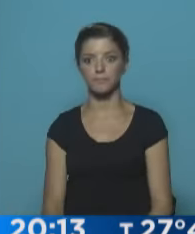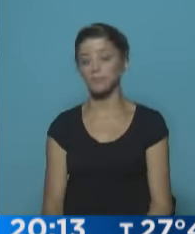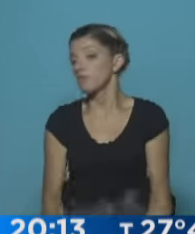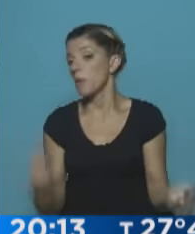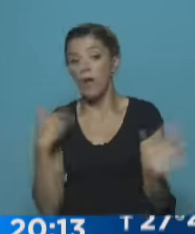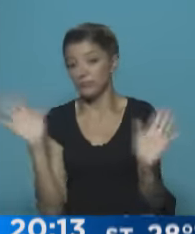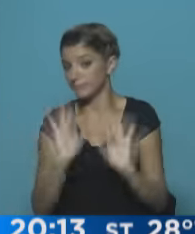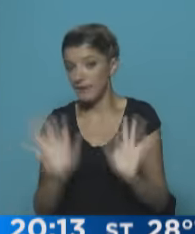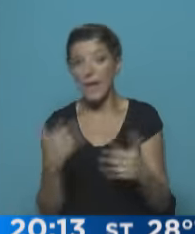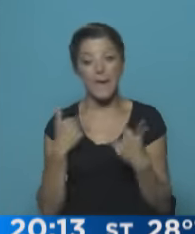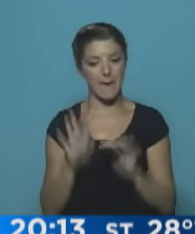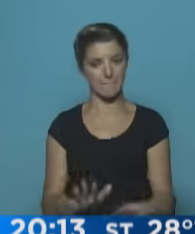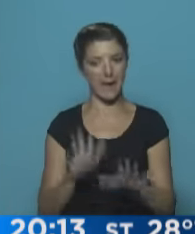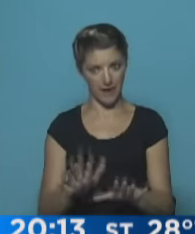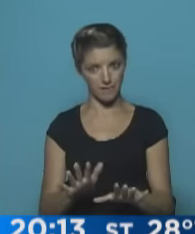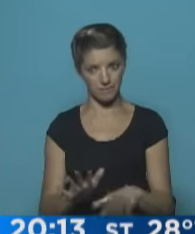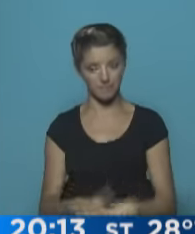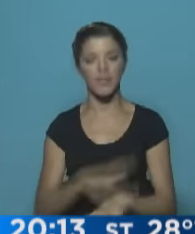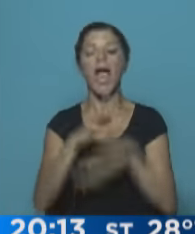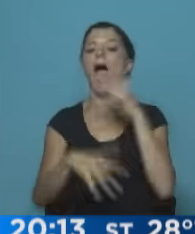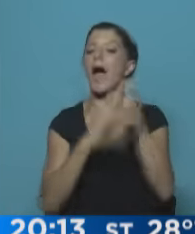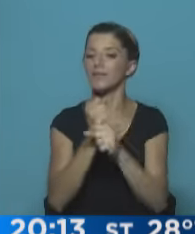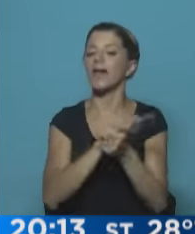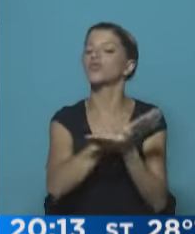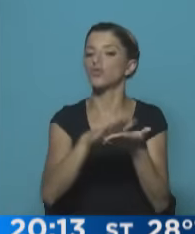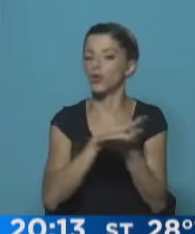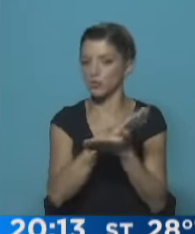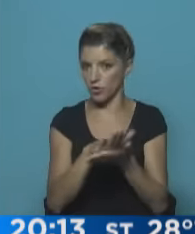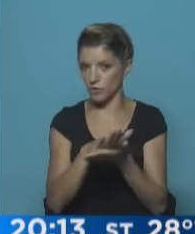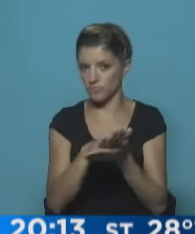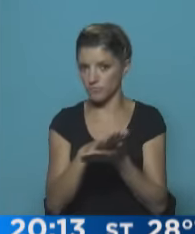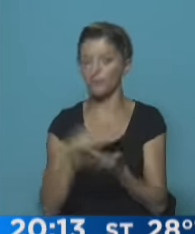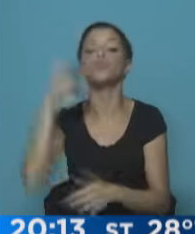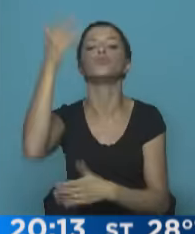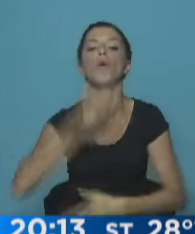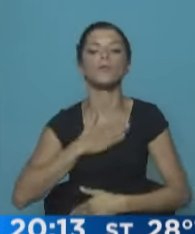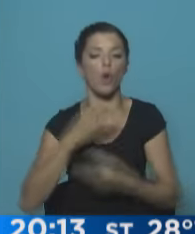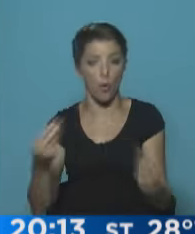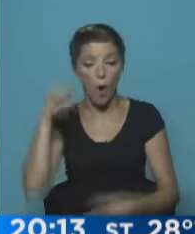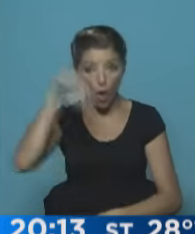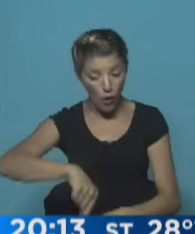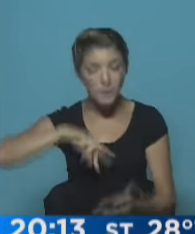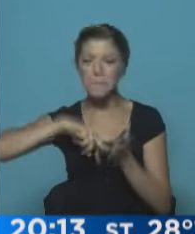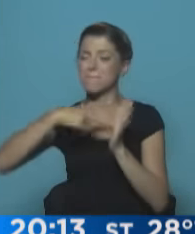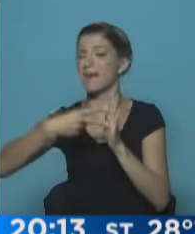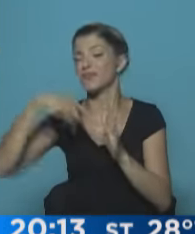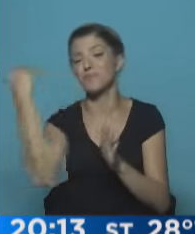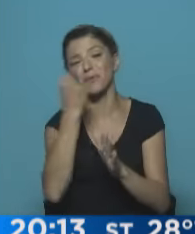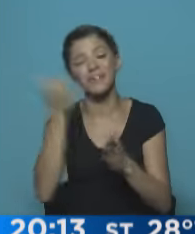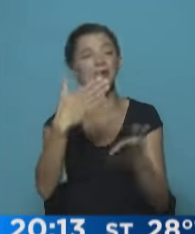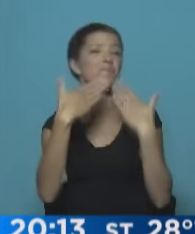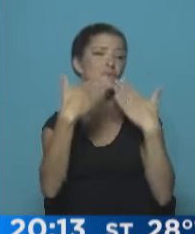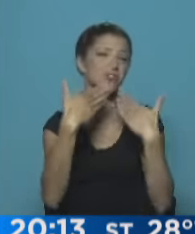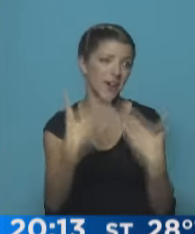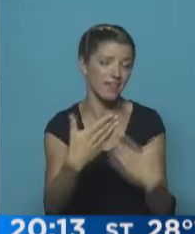más esperar un poco hasta que bueno se resuelva En definitiva nuestro destino hoy es un paso muy importante Muchas gracias Y